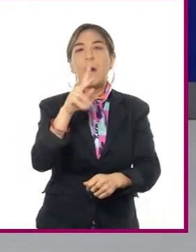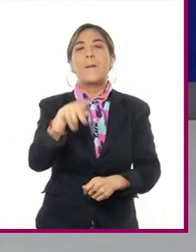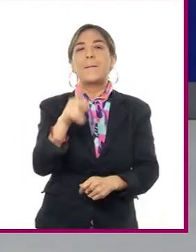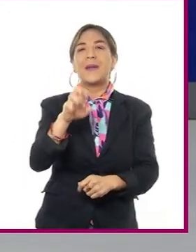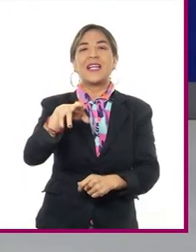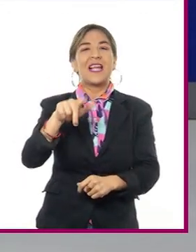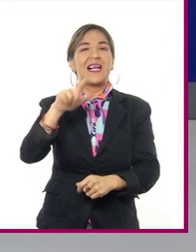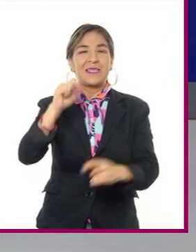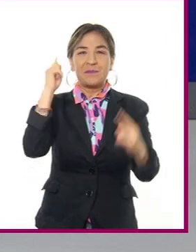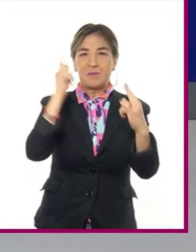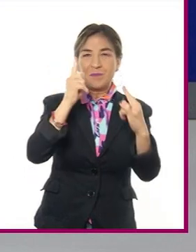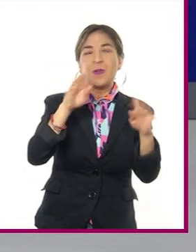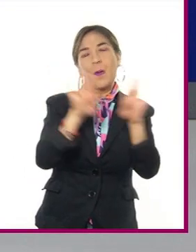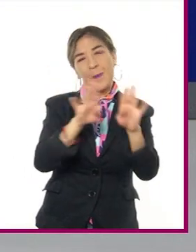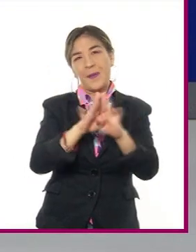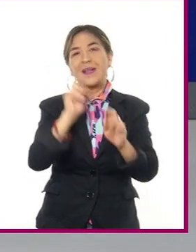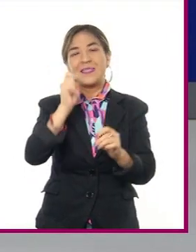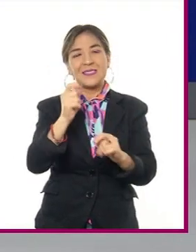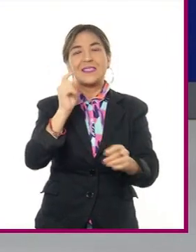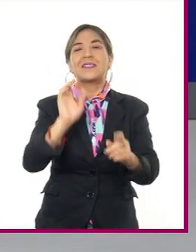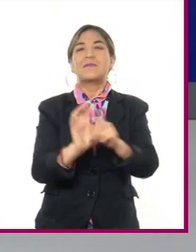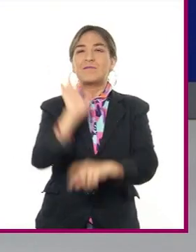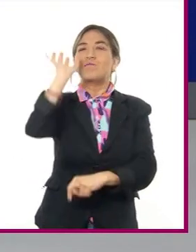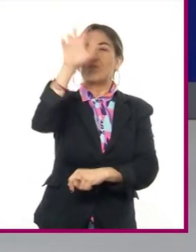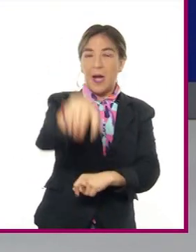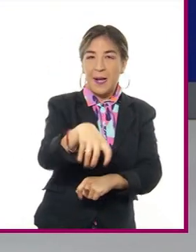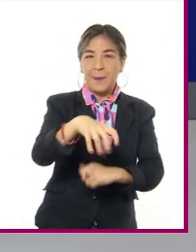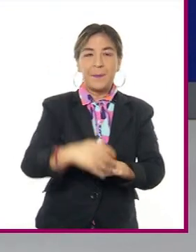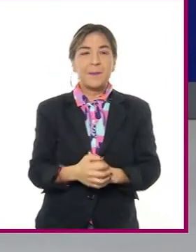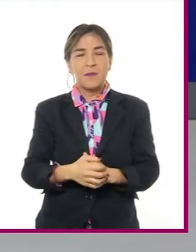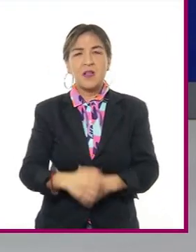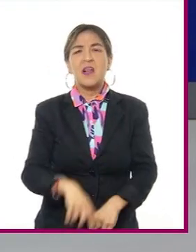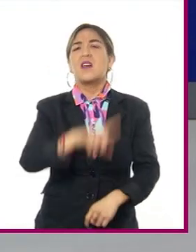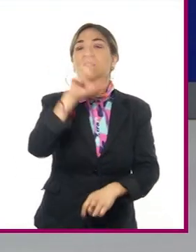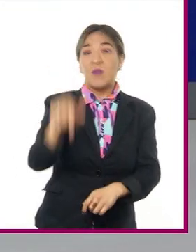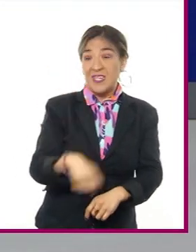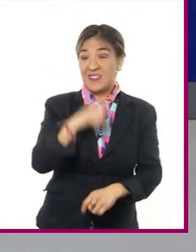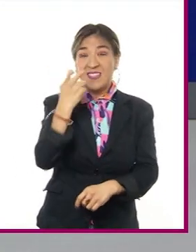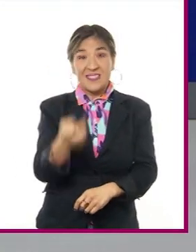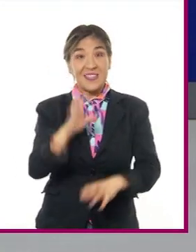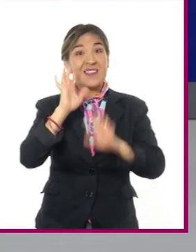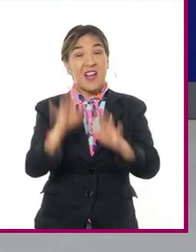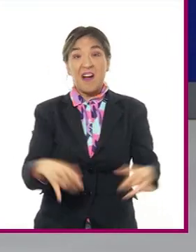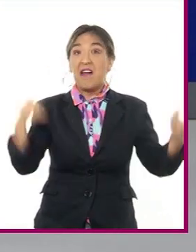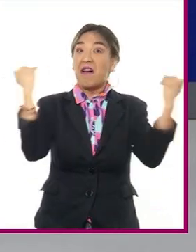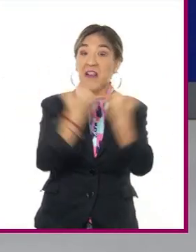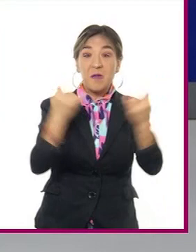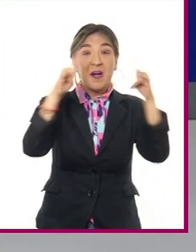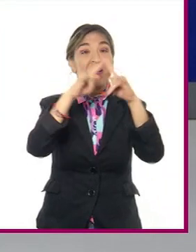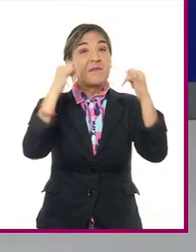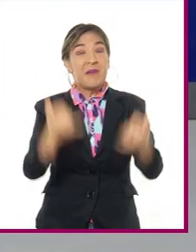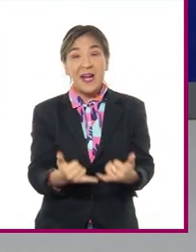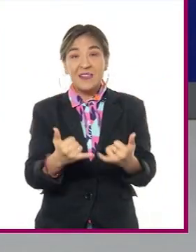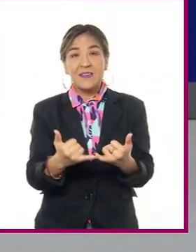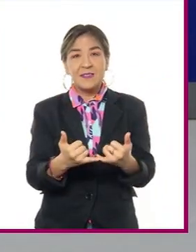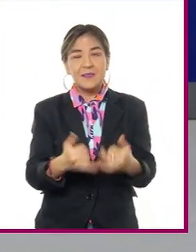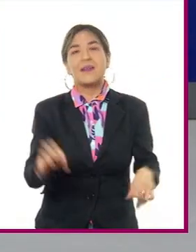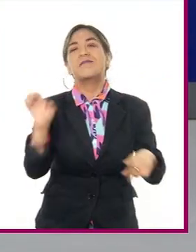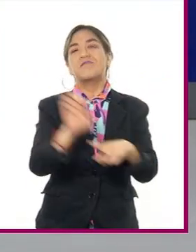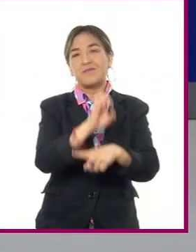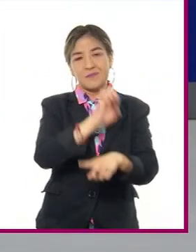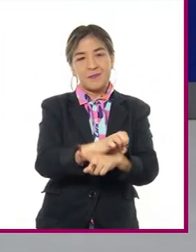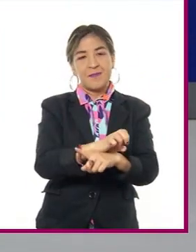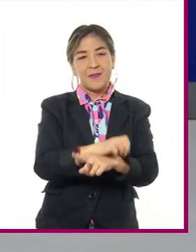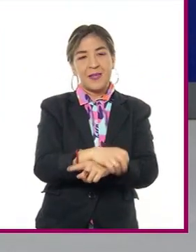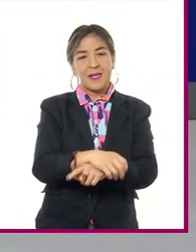Y antes de que me preguntes qué sucede si después de la serie siguen empatados, entonces